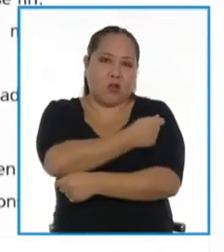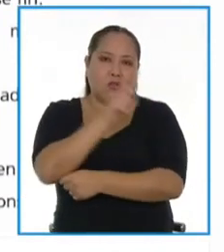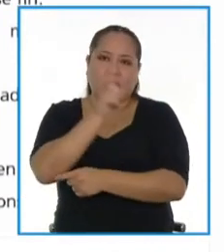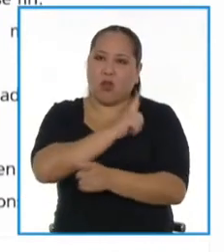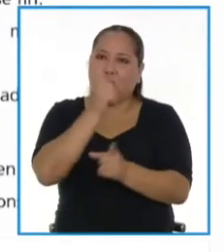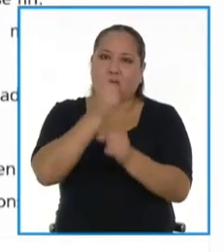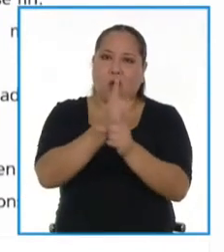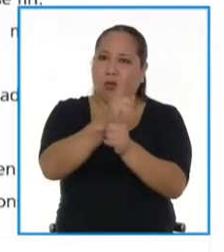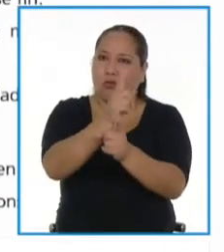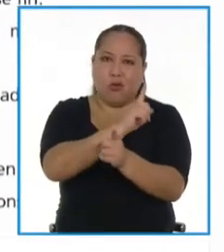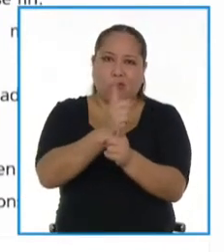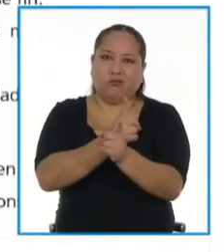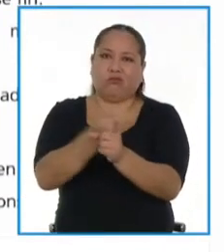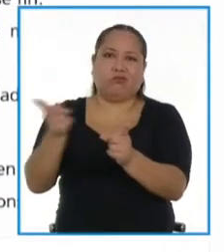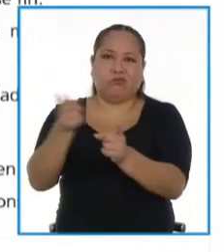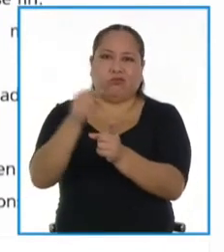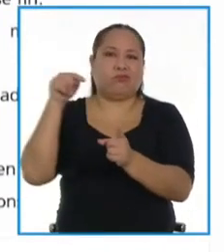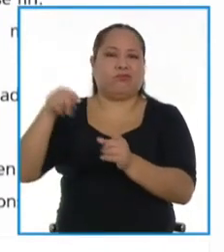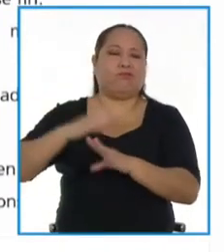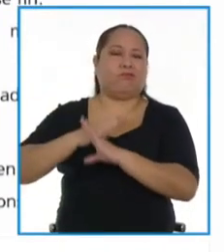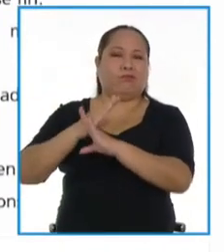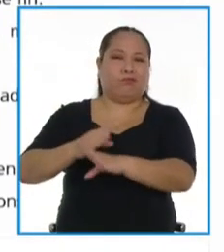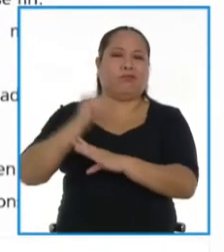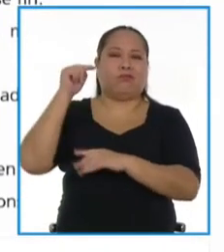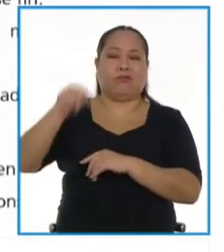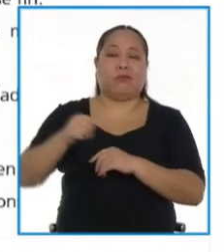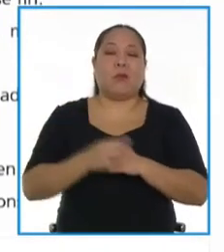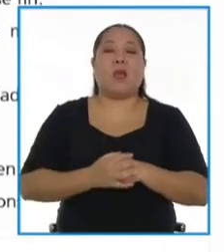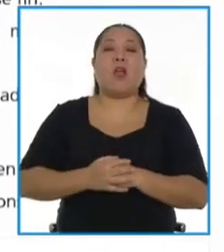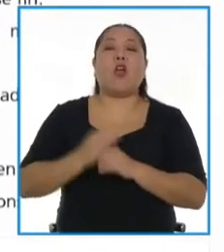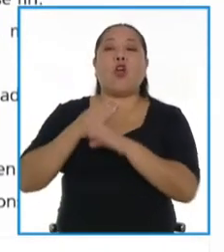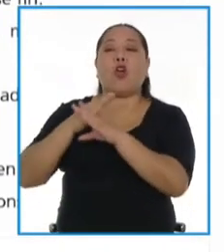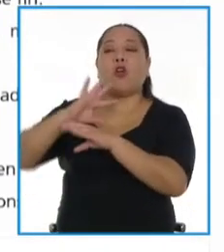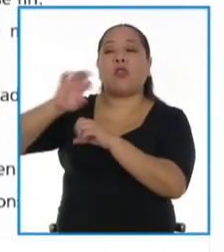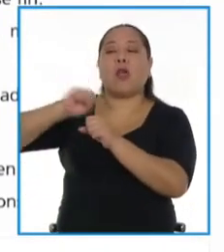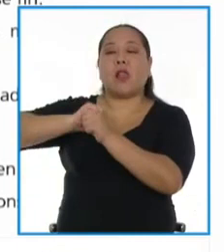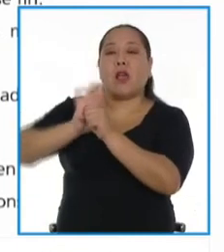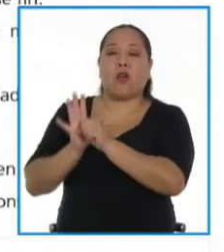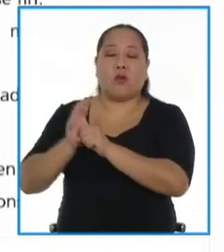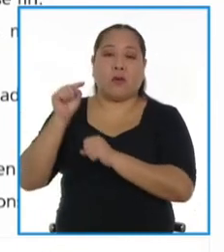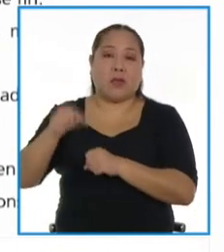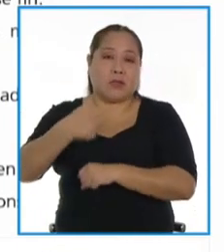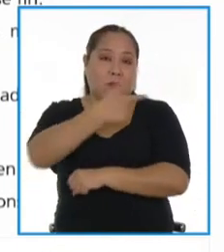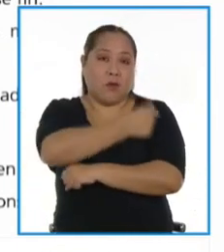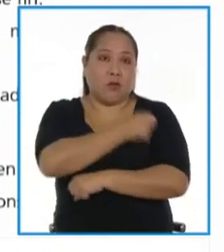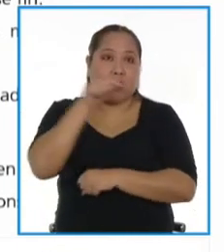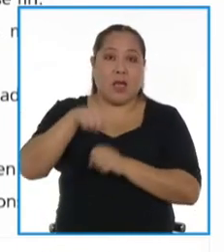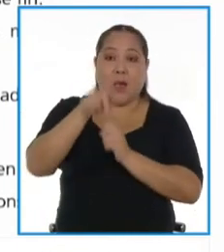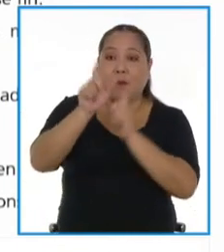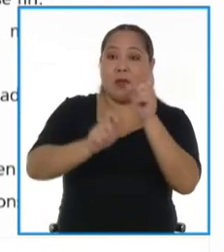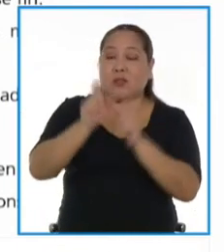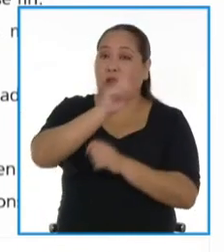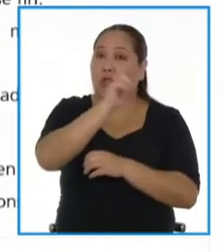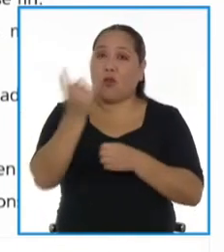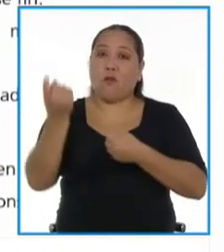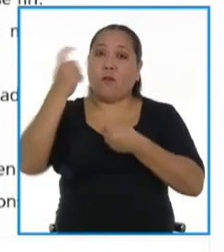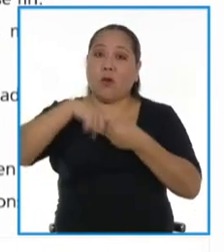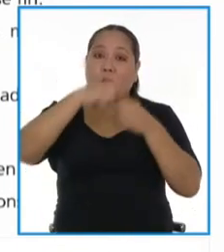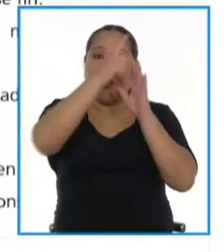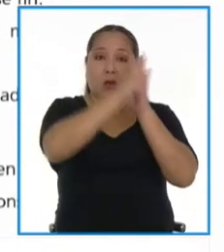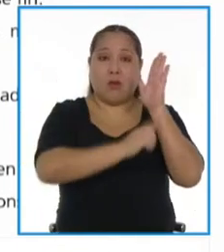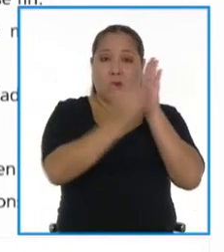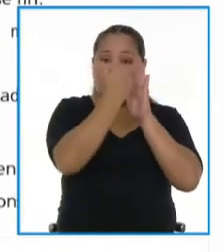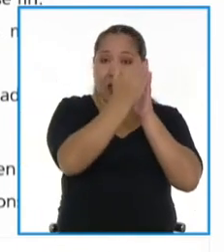irregular dentro del proceso de inmunización contra la COVID-19. La vacunación a personas que no toman parte del padrón